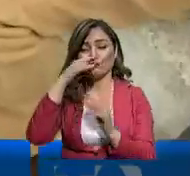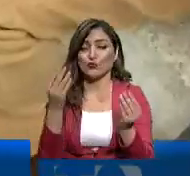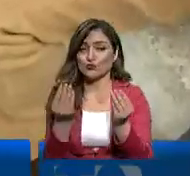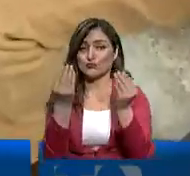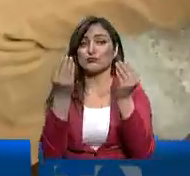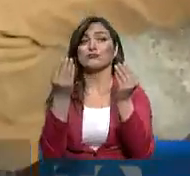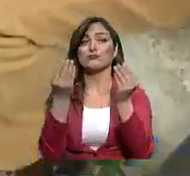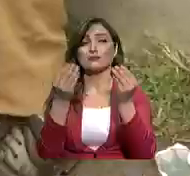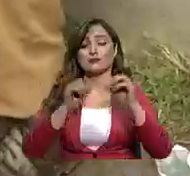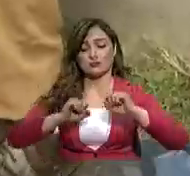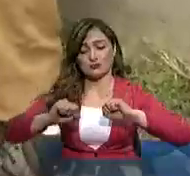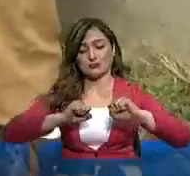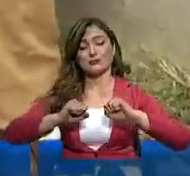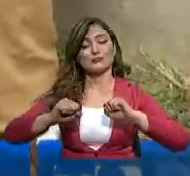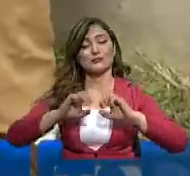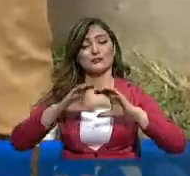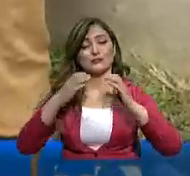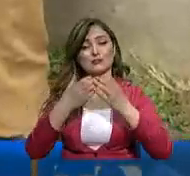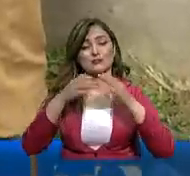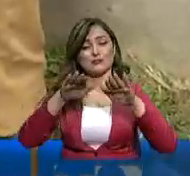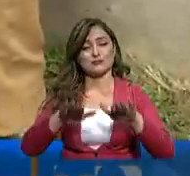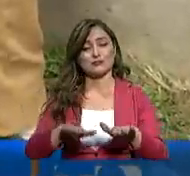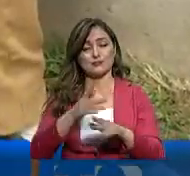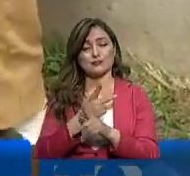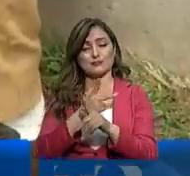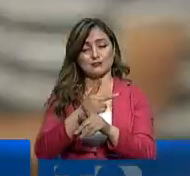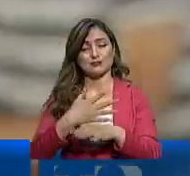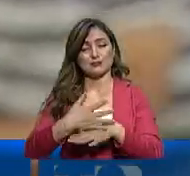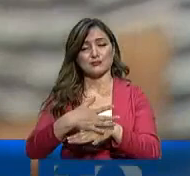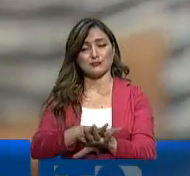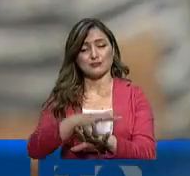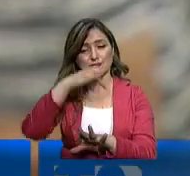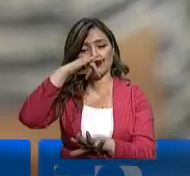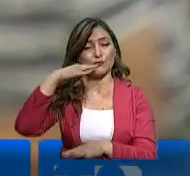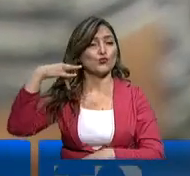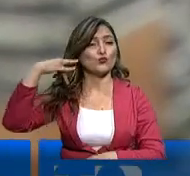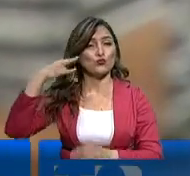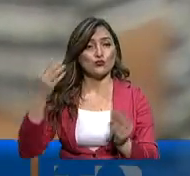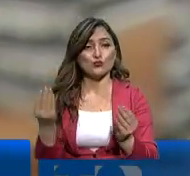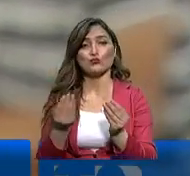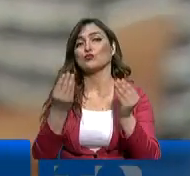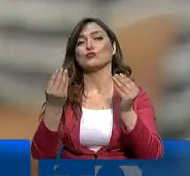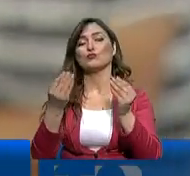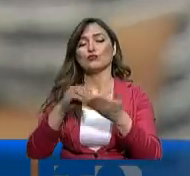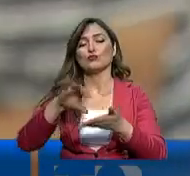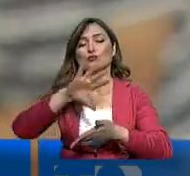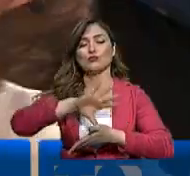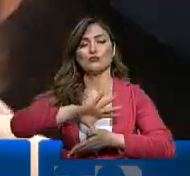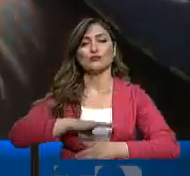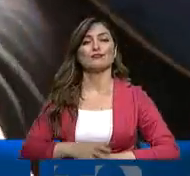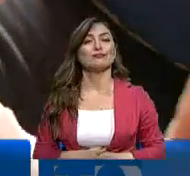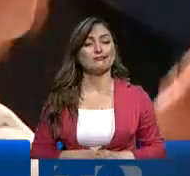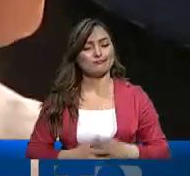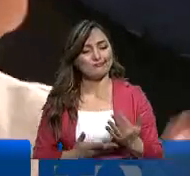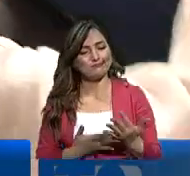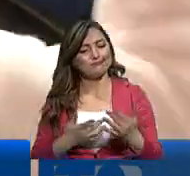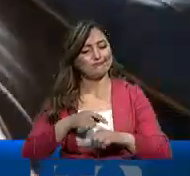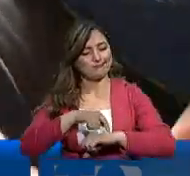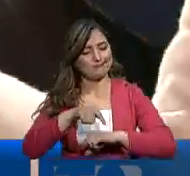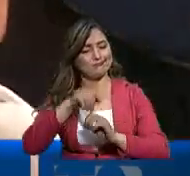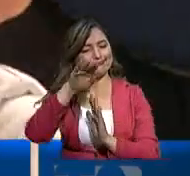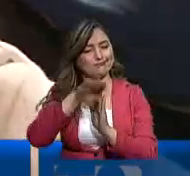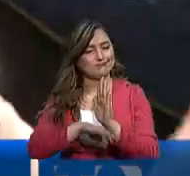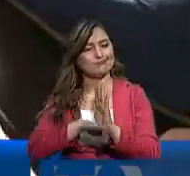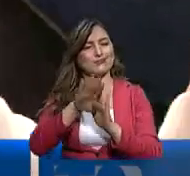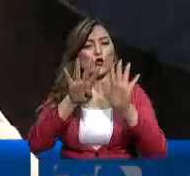adolescencia que están en trámite en la comisión permanente de protección integral a niñas niños y adolescentes de la asamblea nacional se espera que el tiempo se